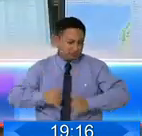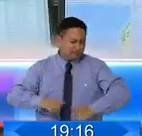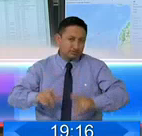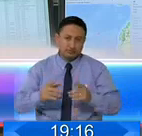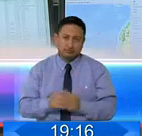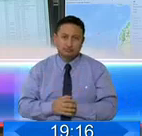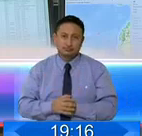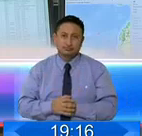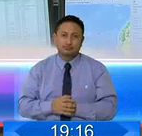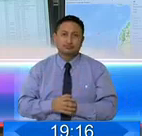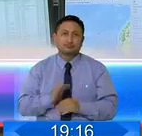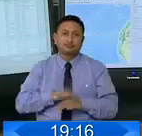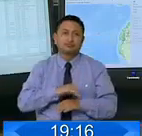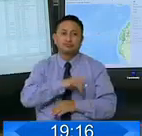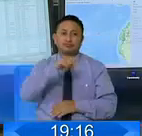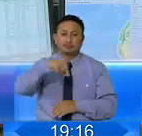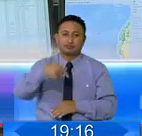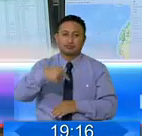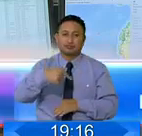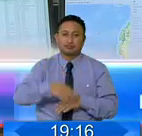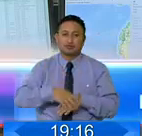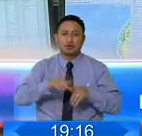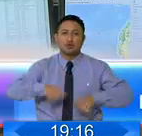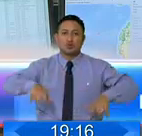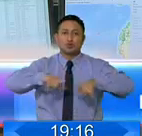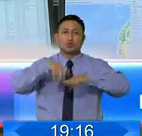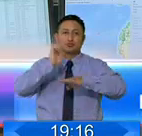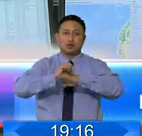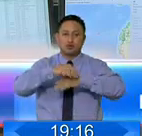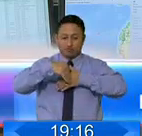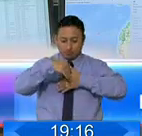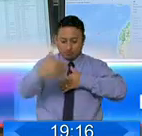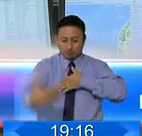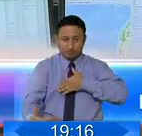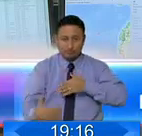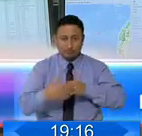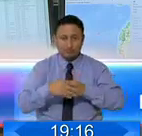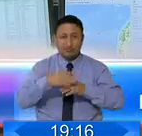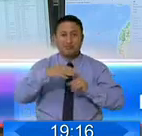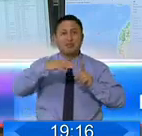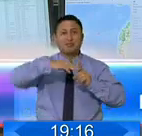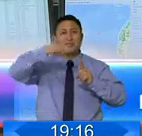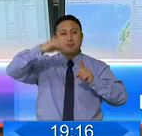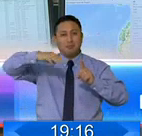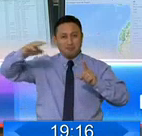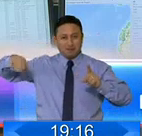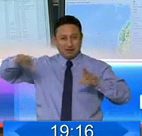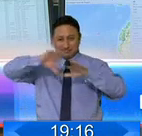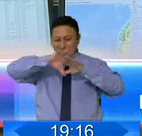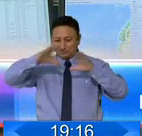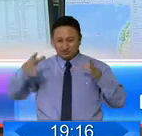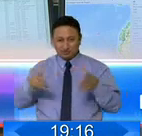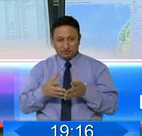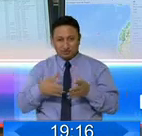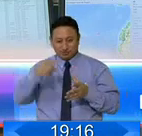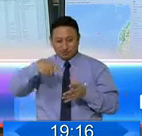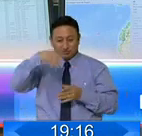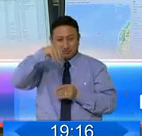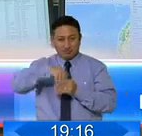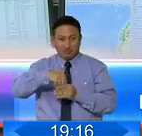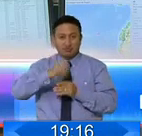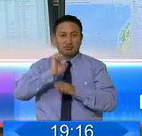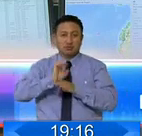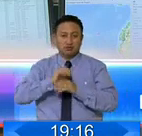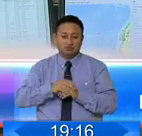porque nuestra región está afectada por este proceso en el que la placa Nazca baja bajo el continente,